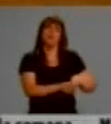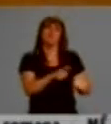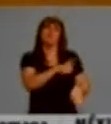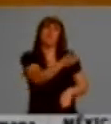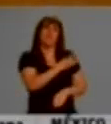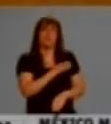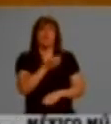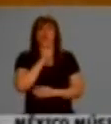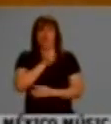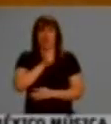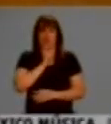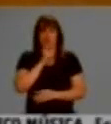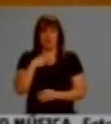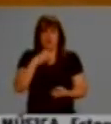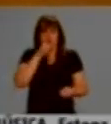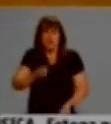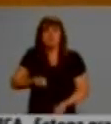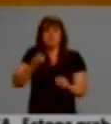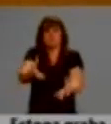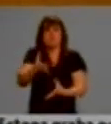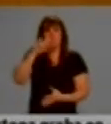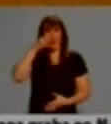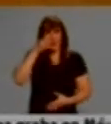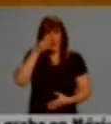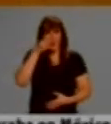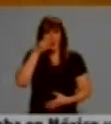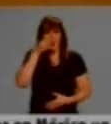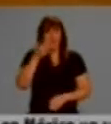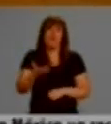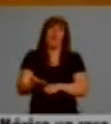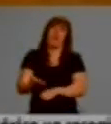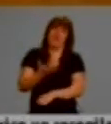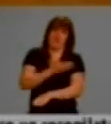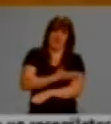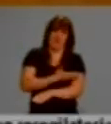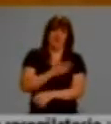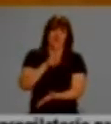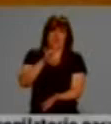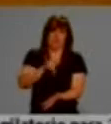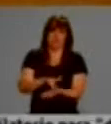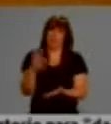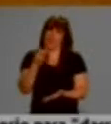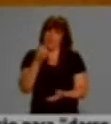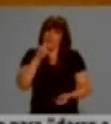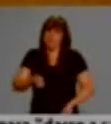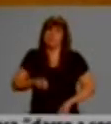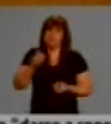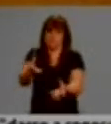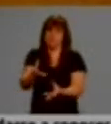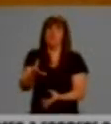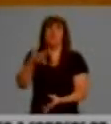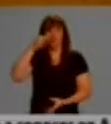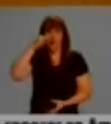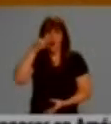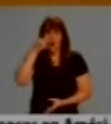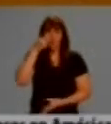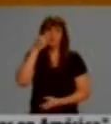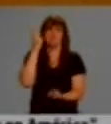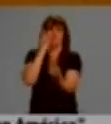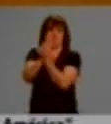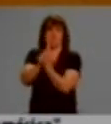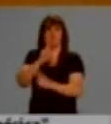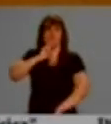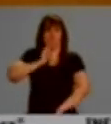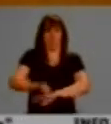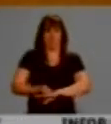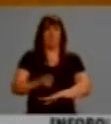de decir la verdad antes de que pueda tener que decir la verdad ante un juez. Tiene usted la oportunidad